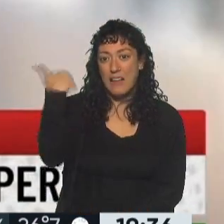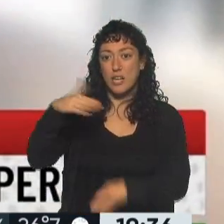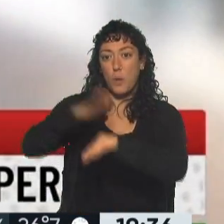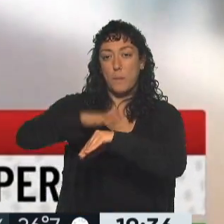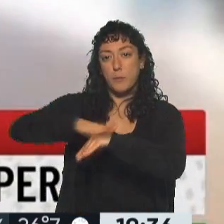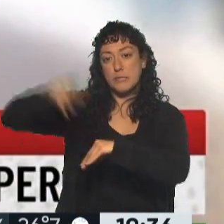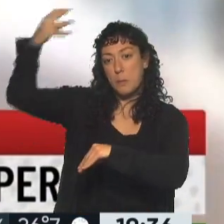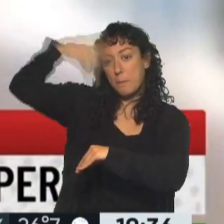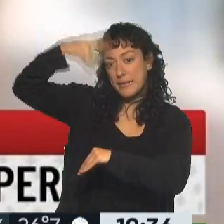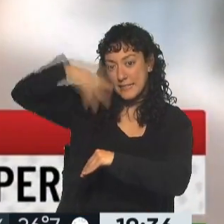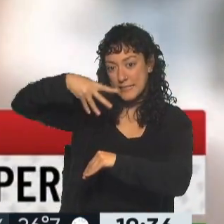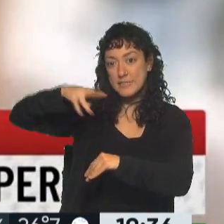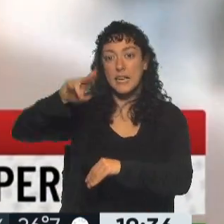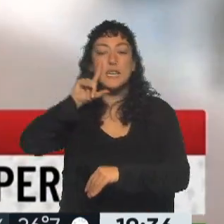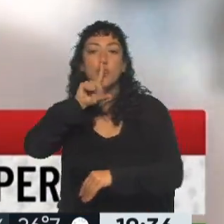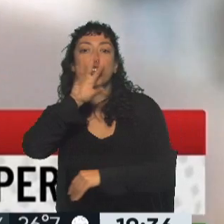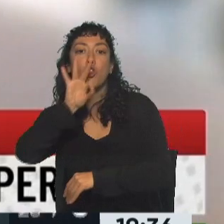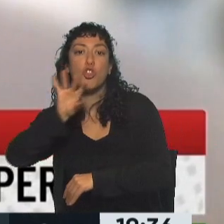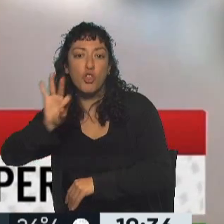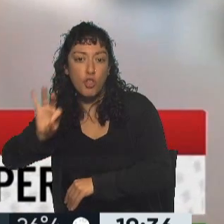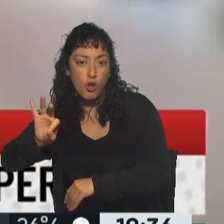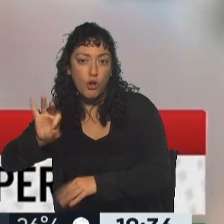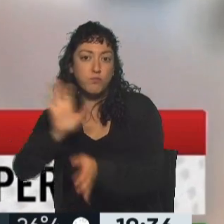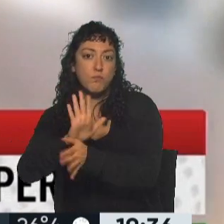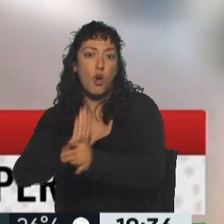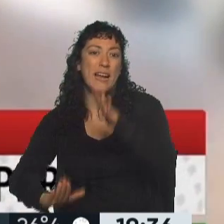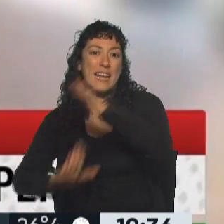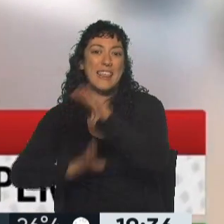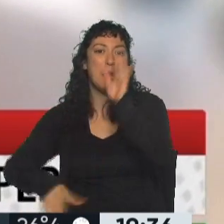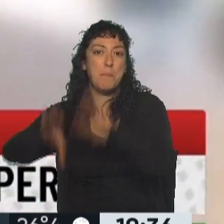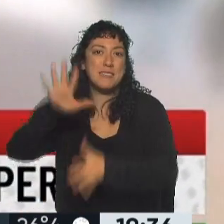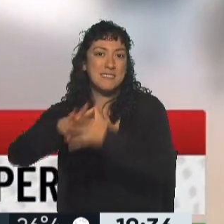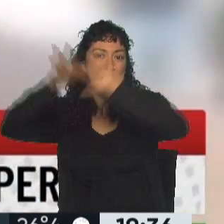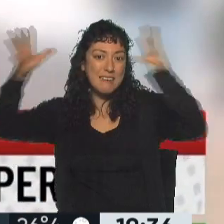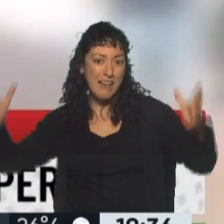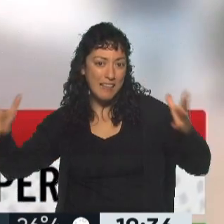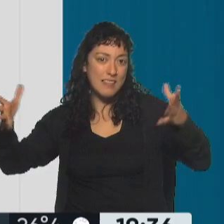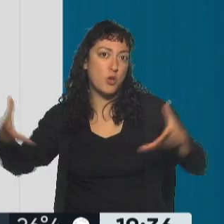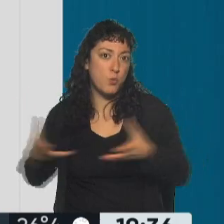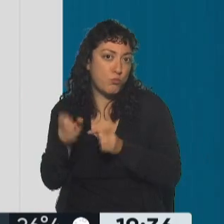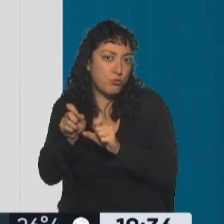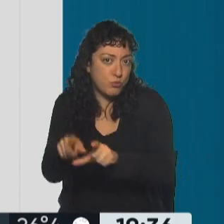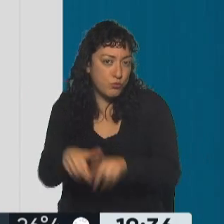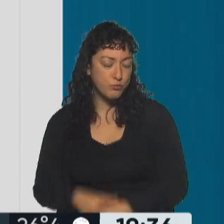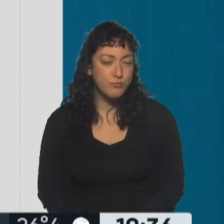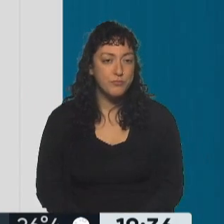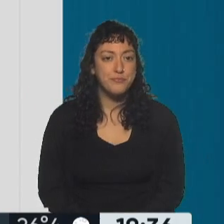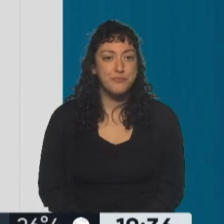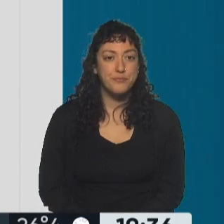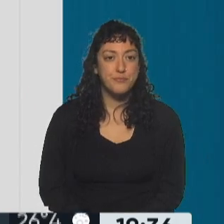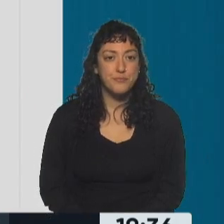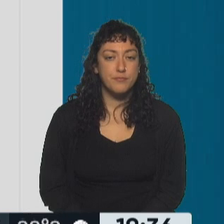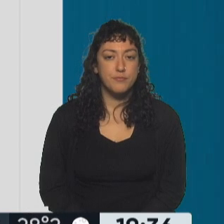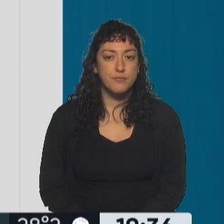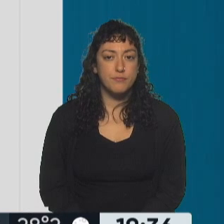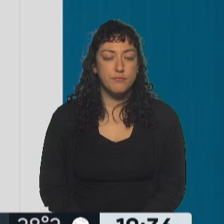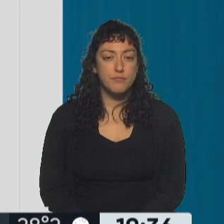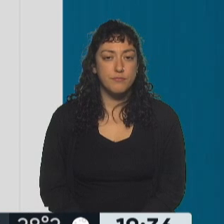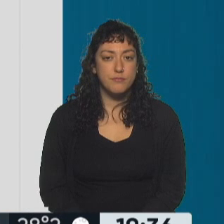Y tiene razones de estar desilusionado porque lo mejor en la vida es hacer lo que uno